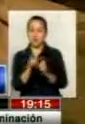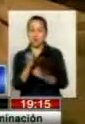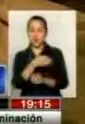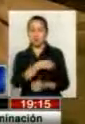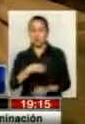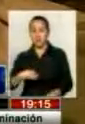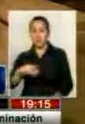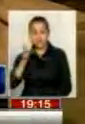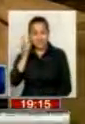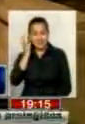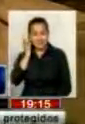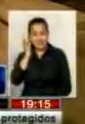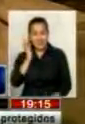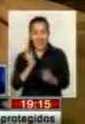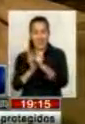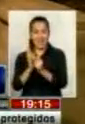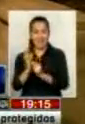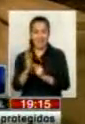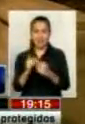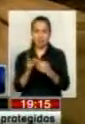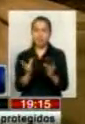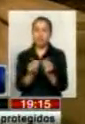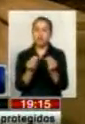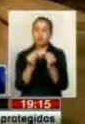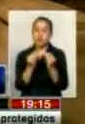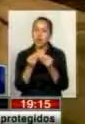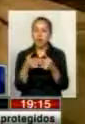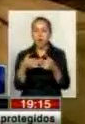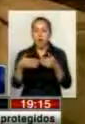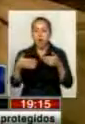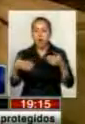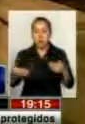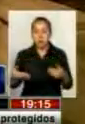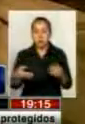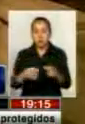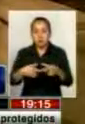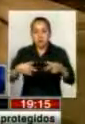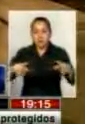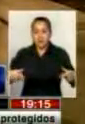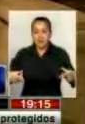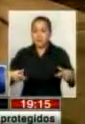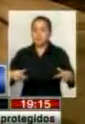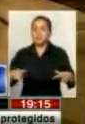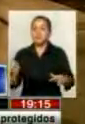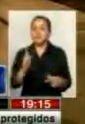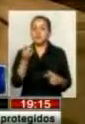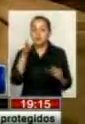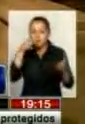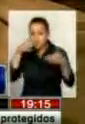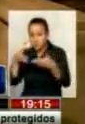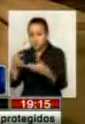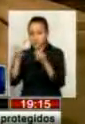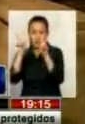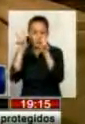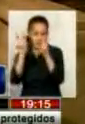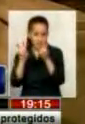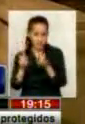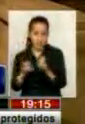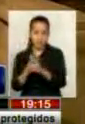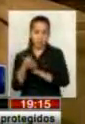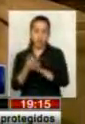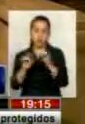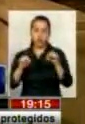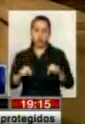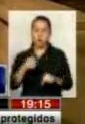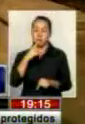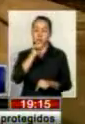gobierno, es una agenda bastante rica, bastante amplia, y que no se circunscribe solo a las temáticas que, por ejemplo, hoy día